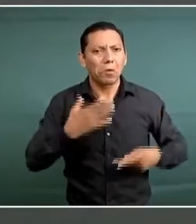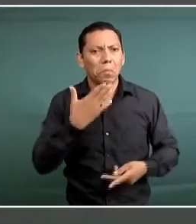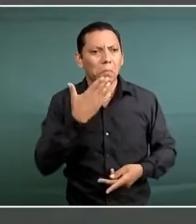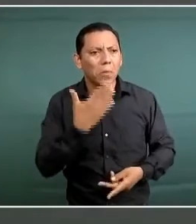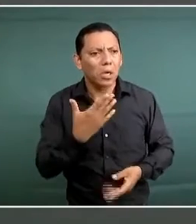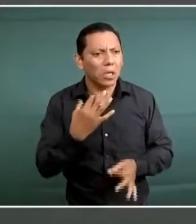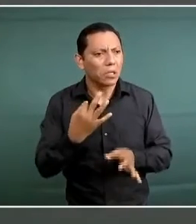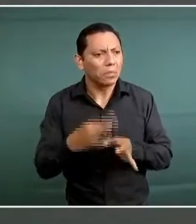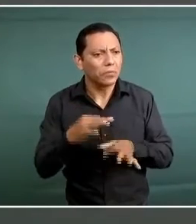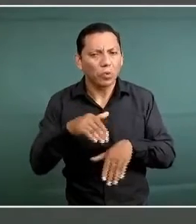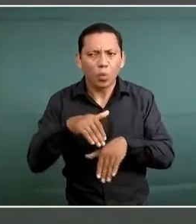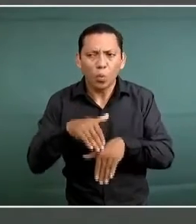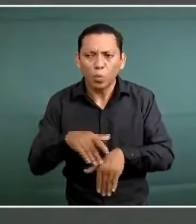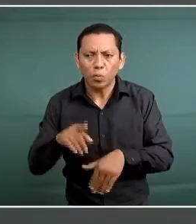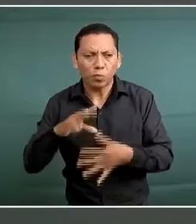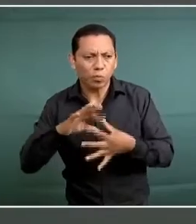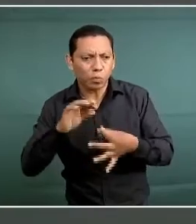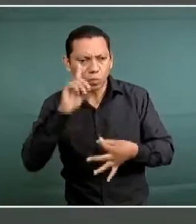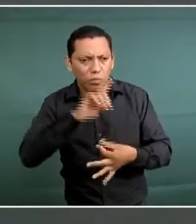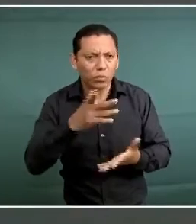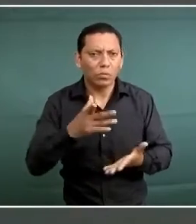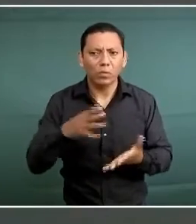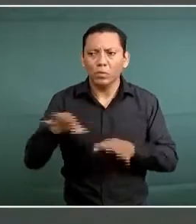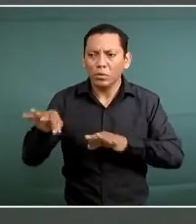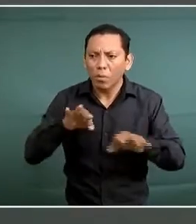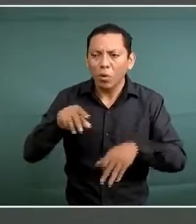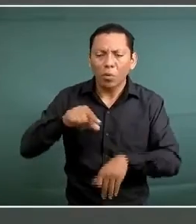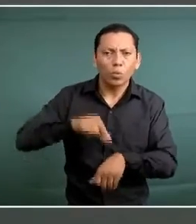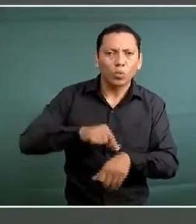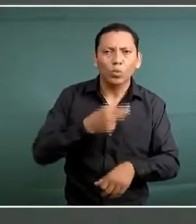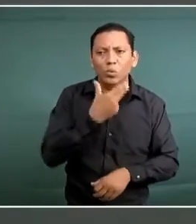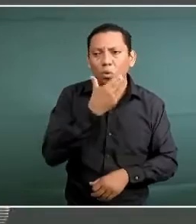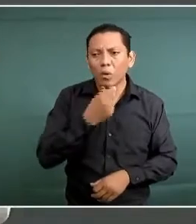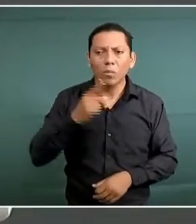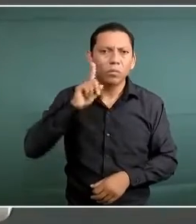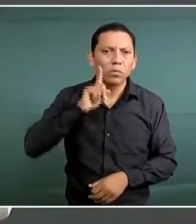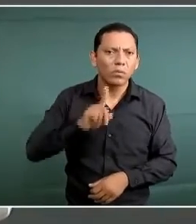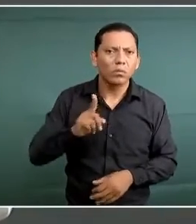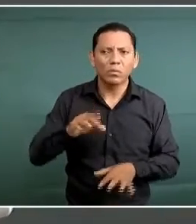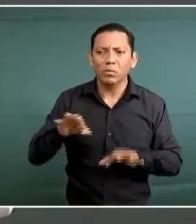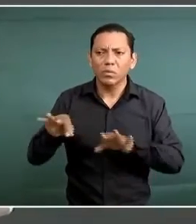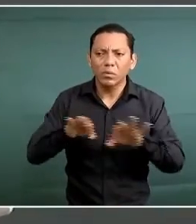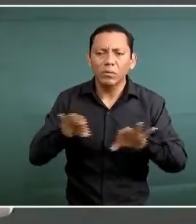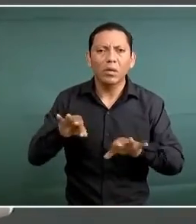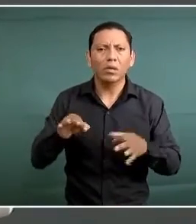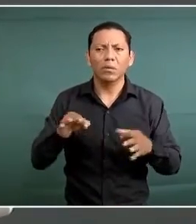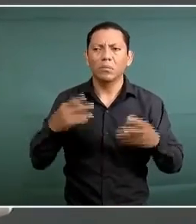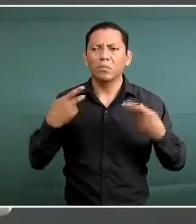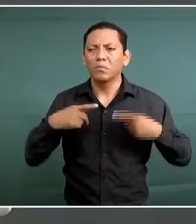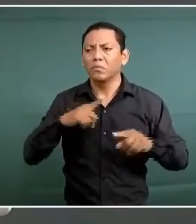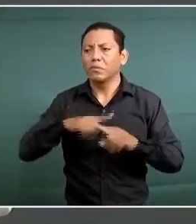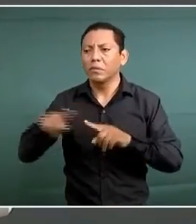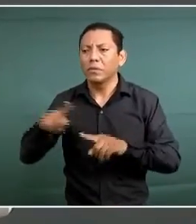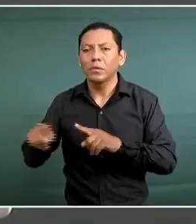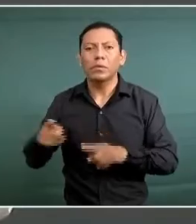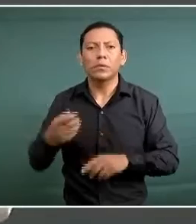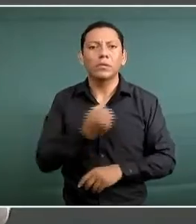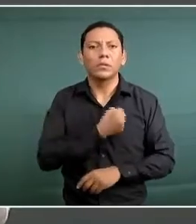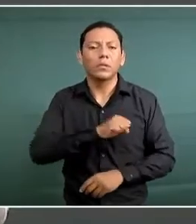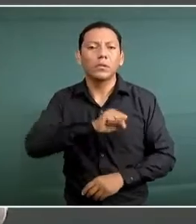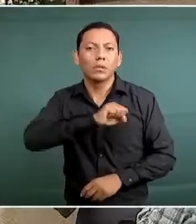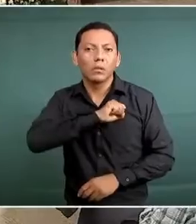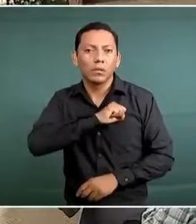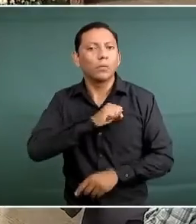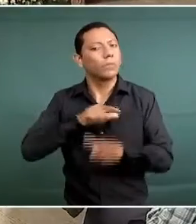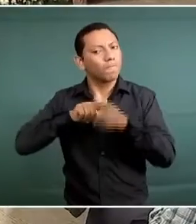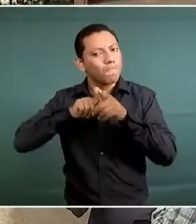entrega de médicos de enfermeras de trabajadores del sector salud y